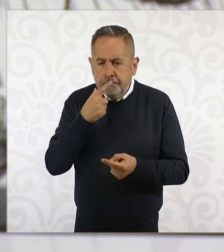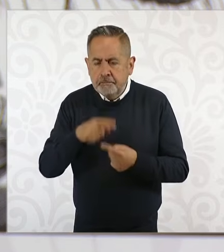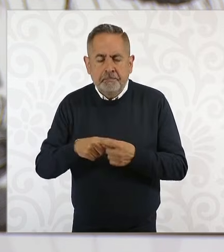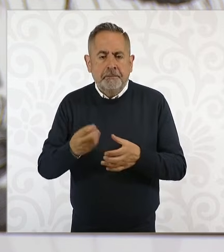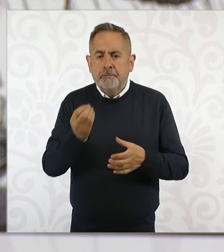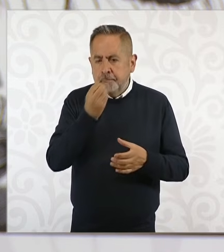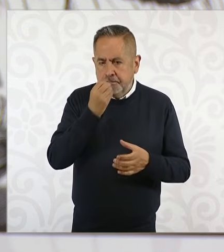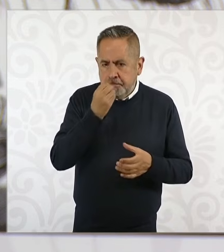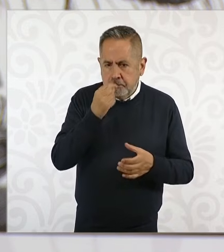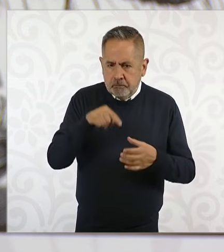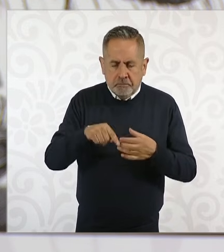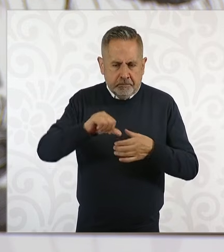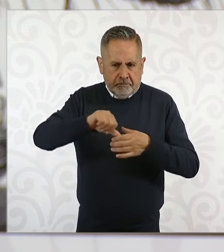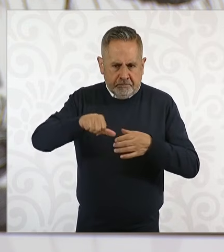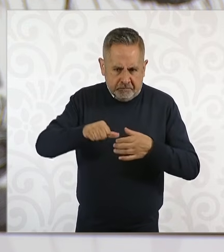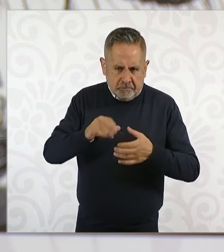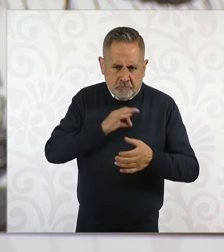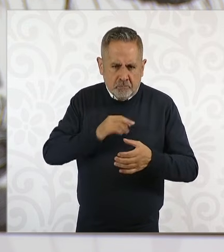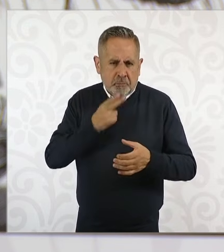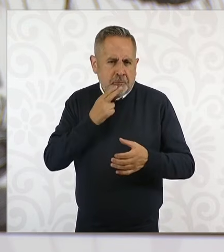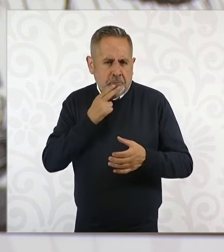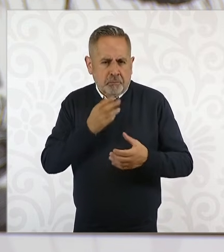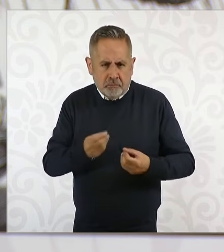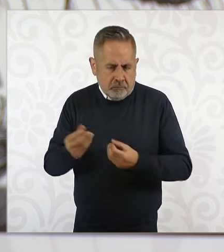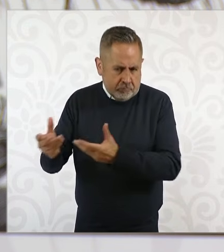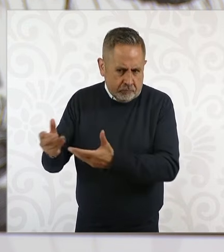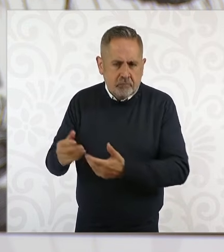no perecederos